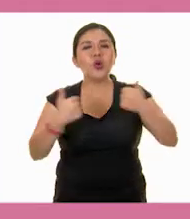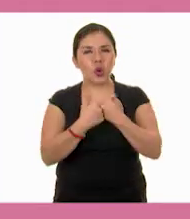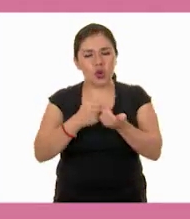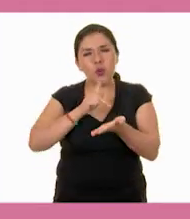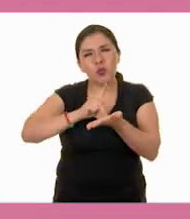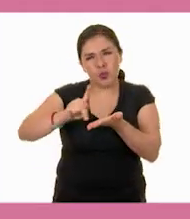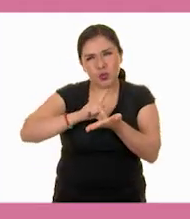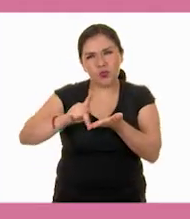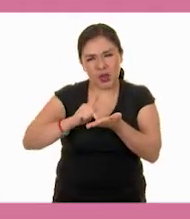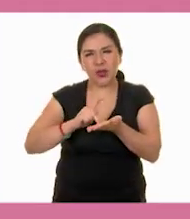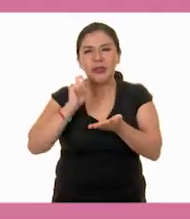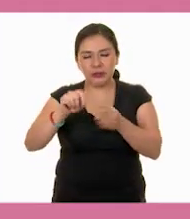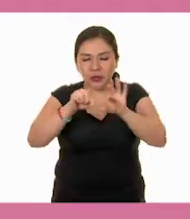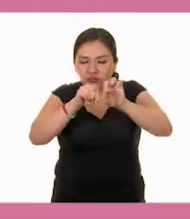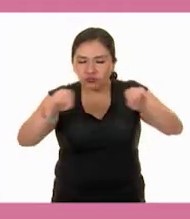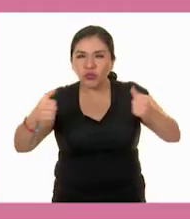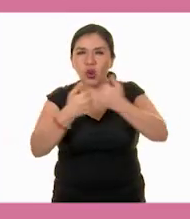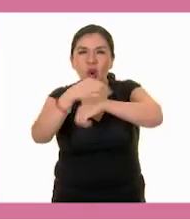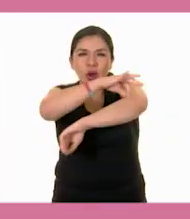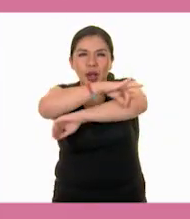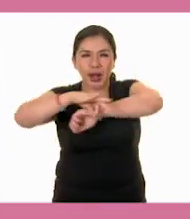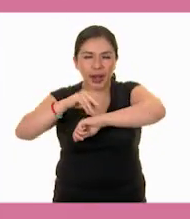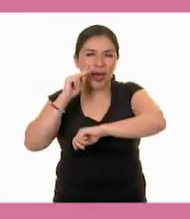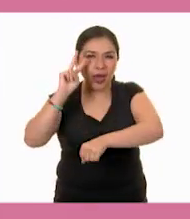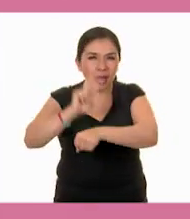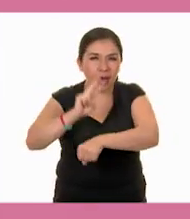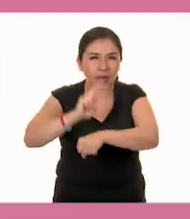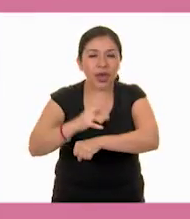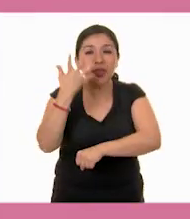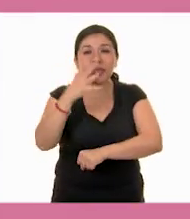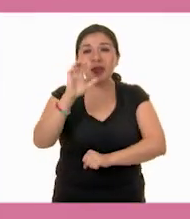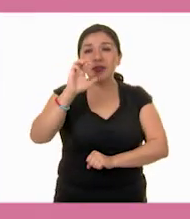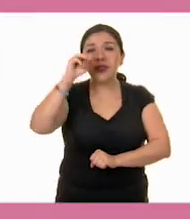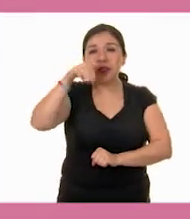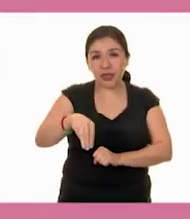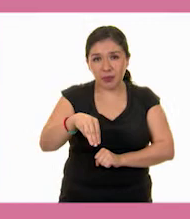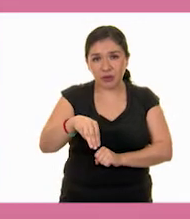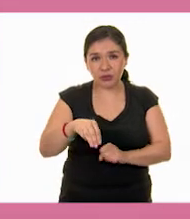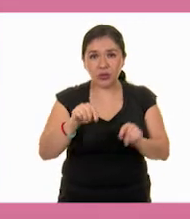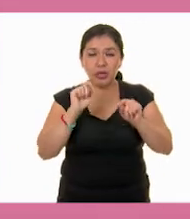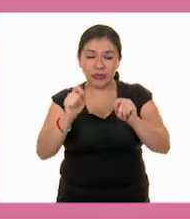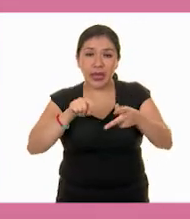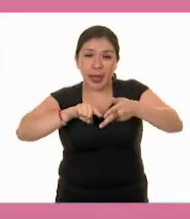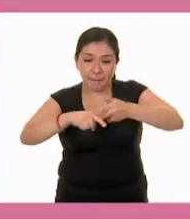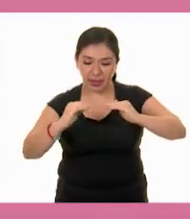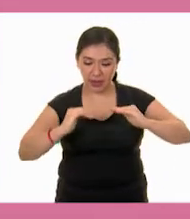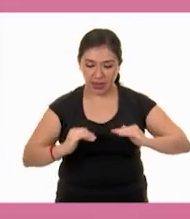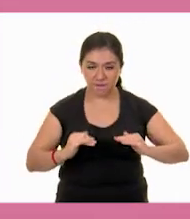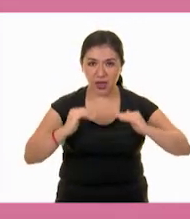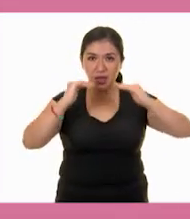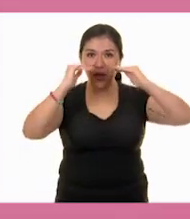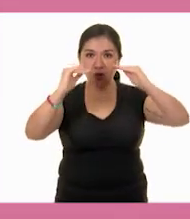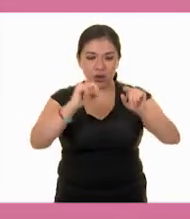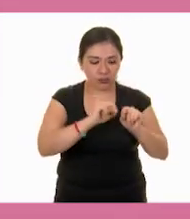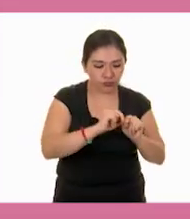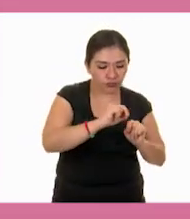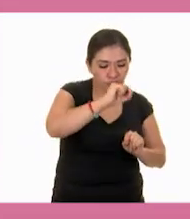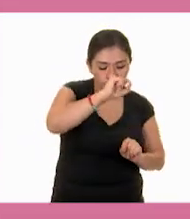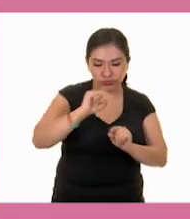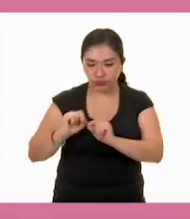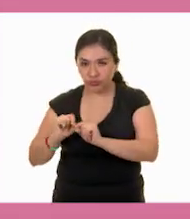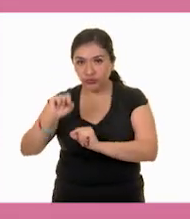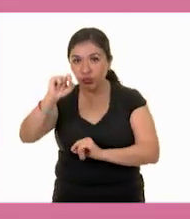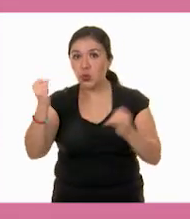el plumón o la pluma y con ayuda de la regla 10 centímetros de largo, partiendo de abajo hacia